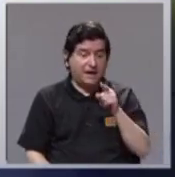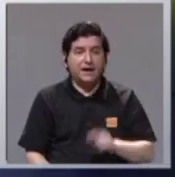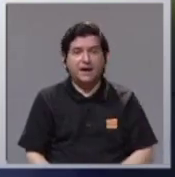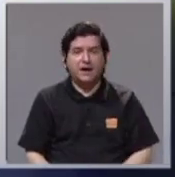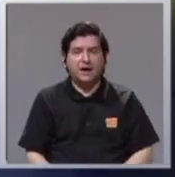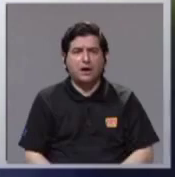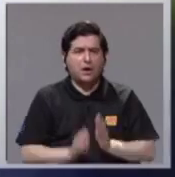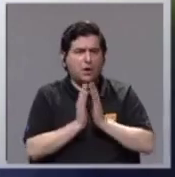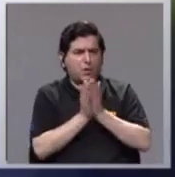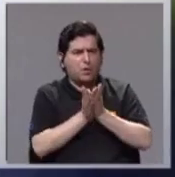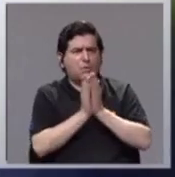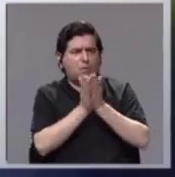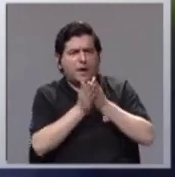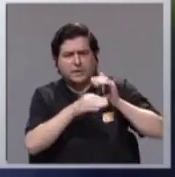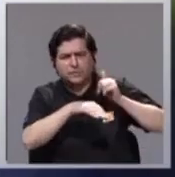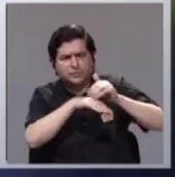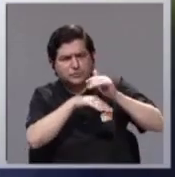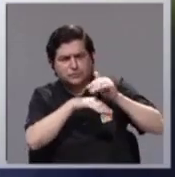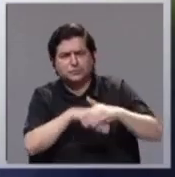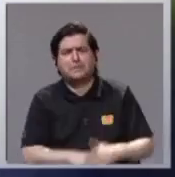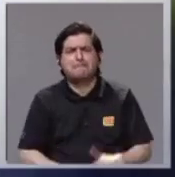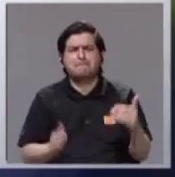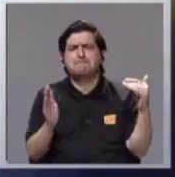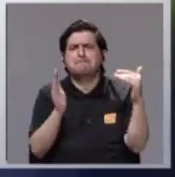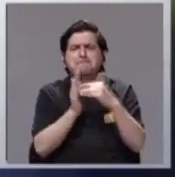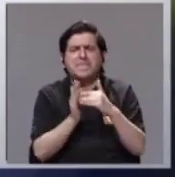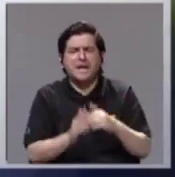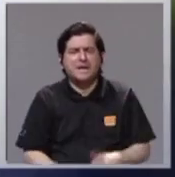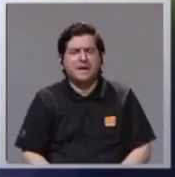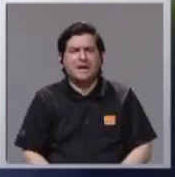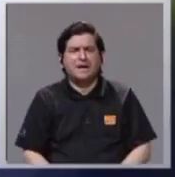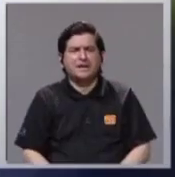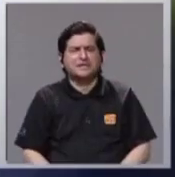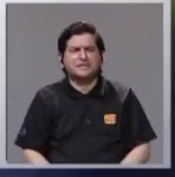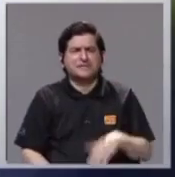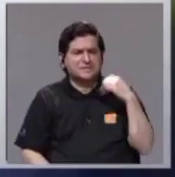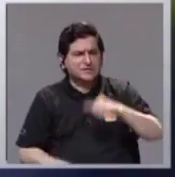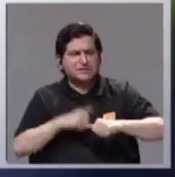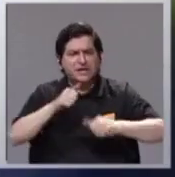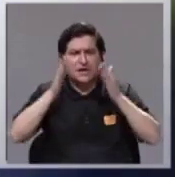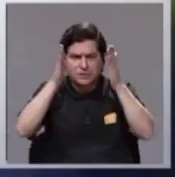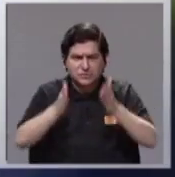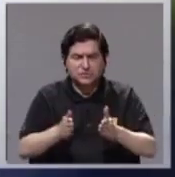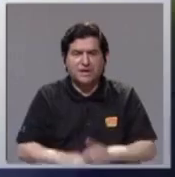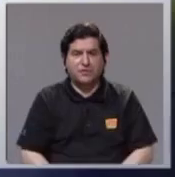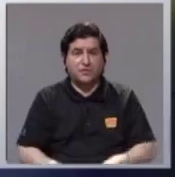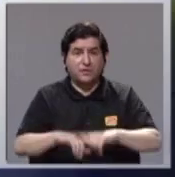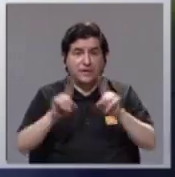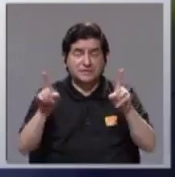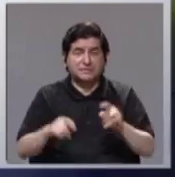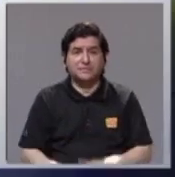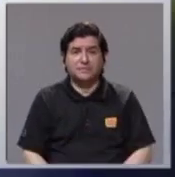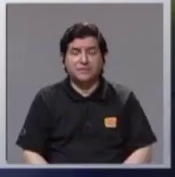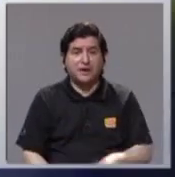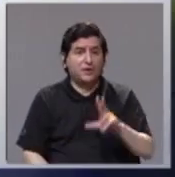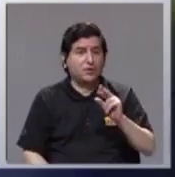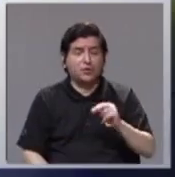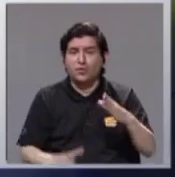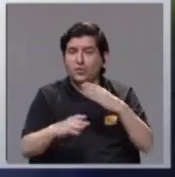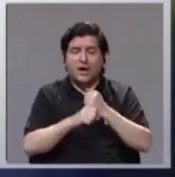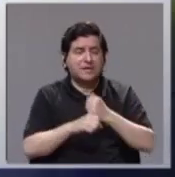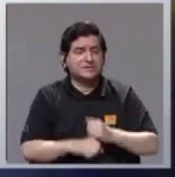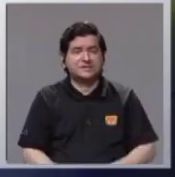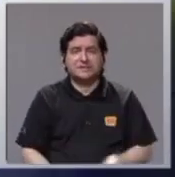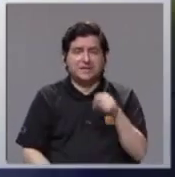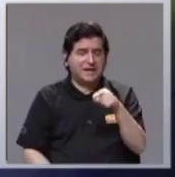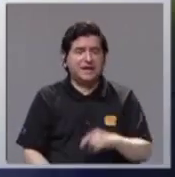una flota increíble con miles y miles de marinos y de combatantes, no va a librar la batalla de